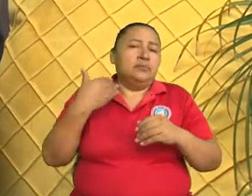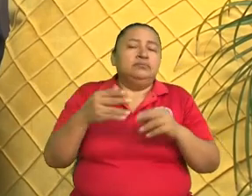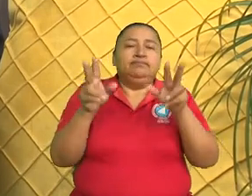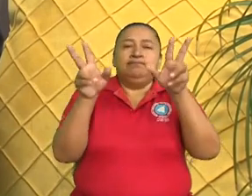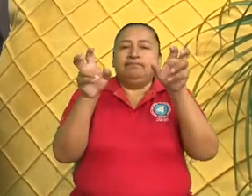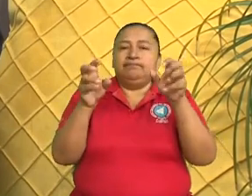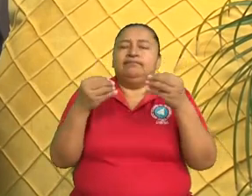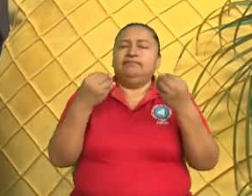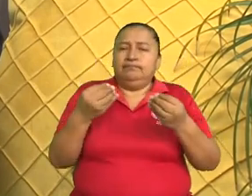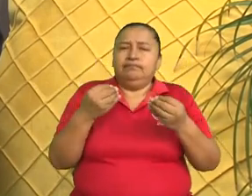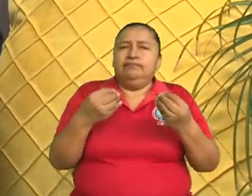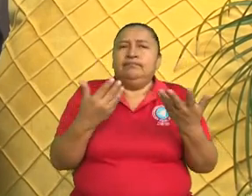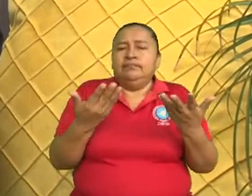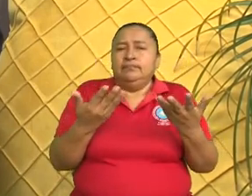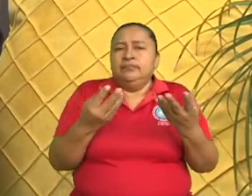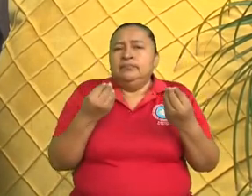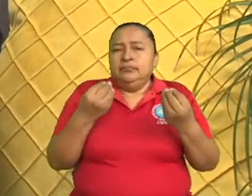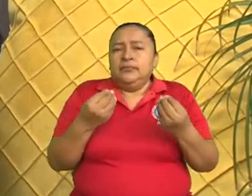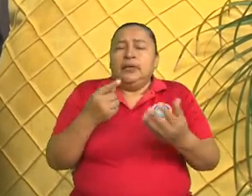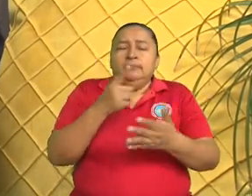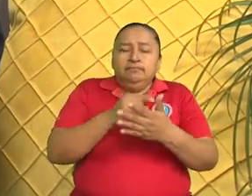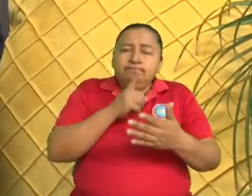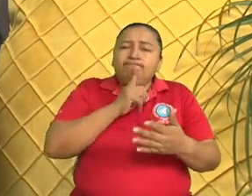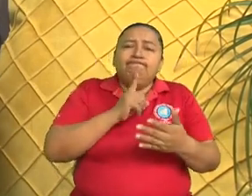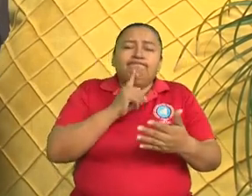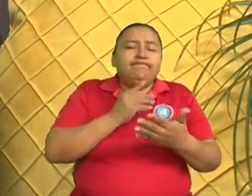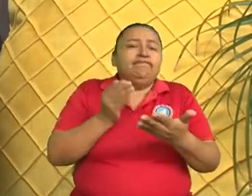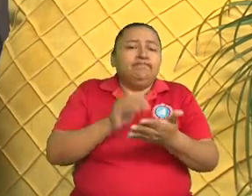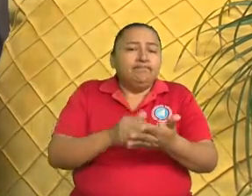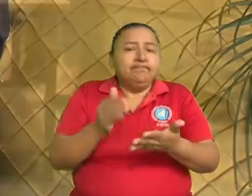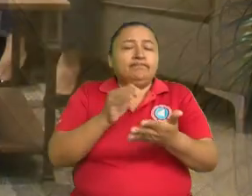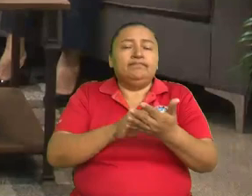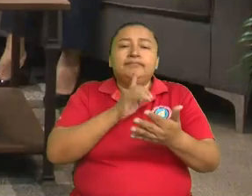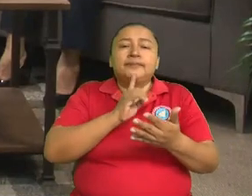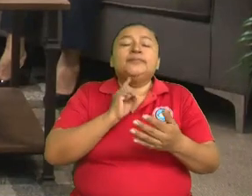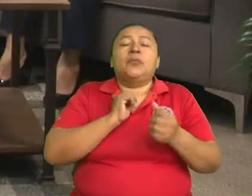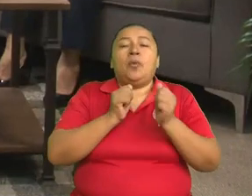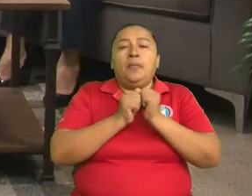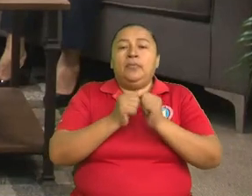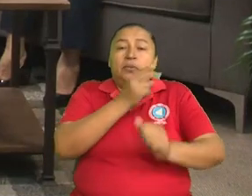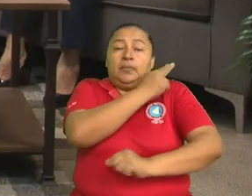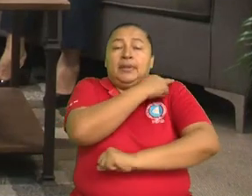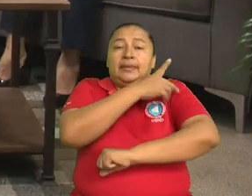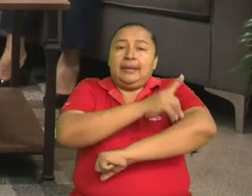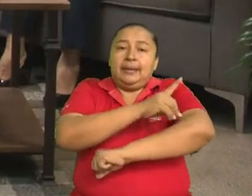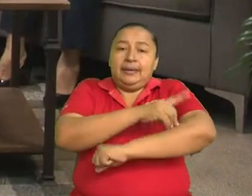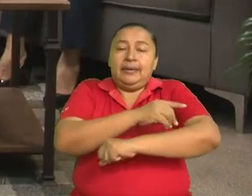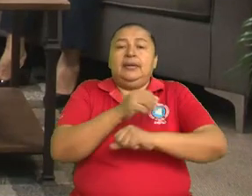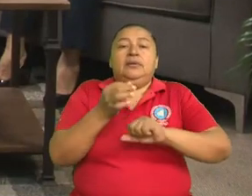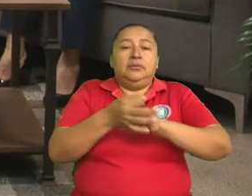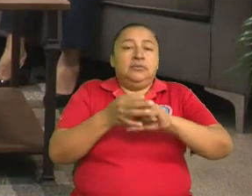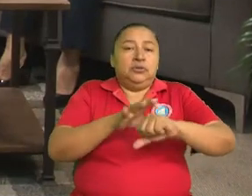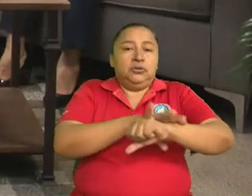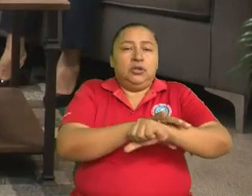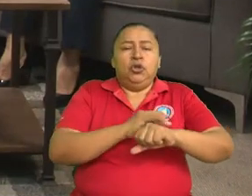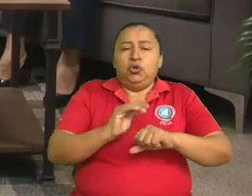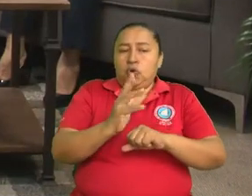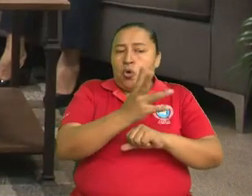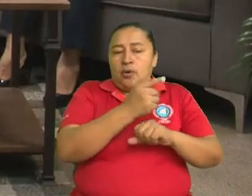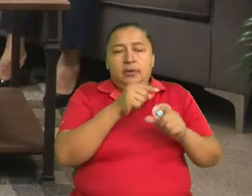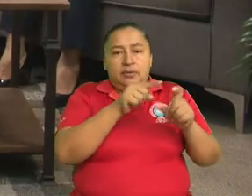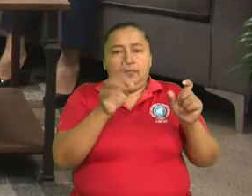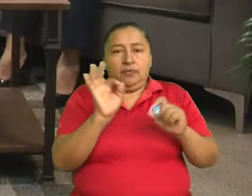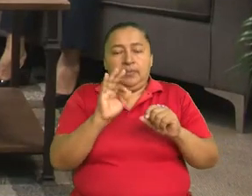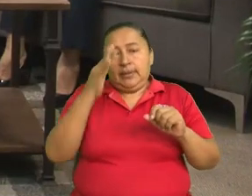tema de mucha persistencia del comandante Daniel y la compañera Rosa. Es decir, todos ellos en general, ¿verdad? Todos ellos.